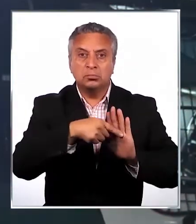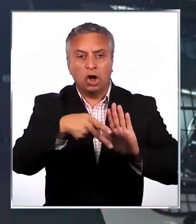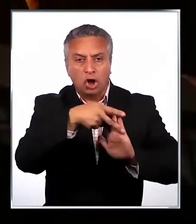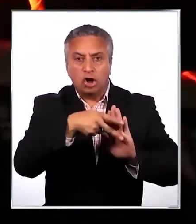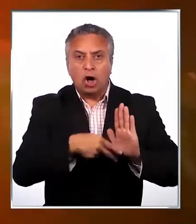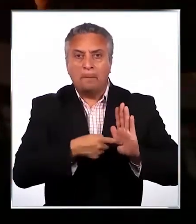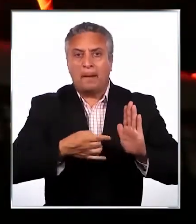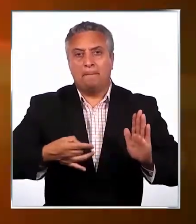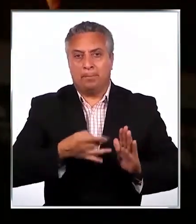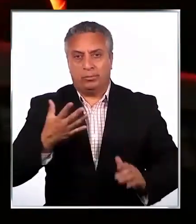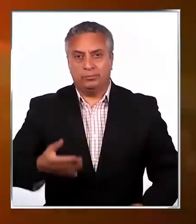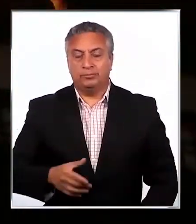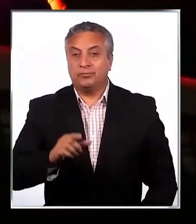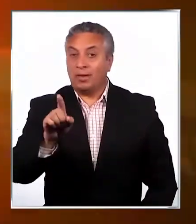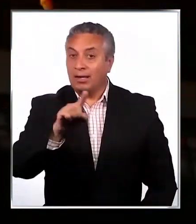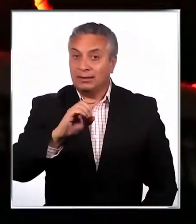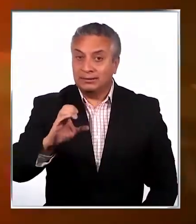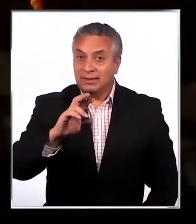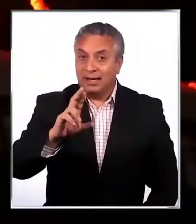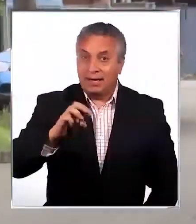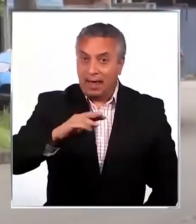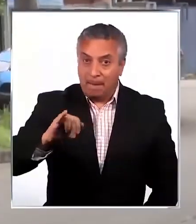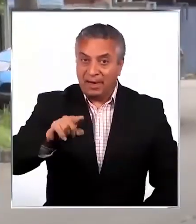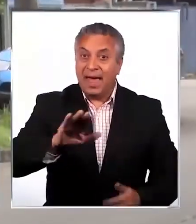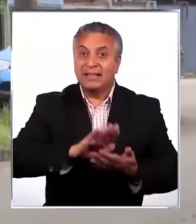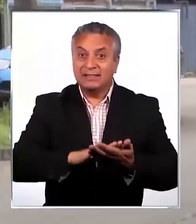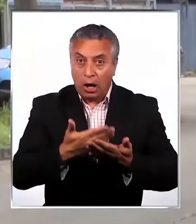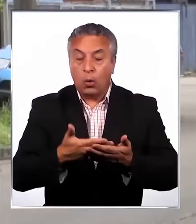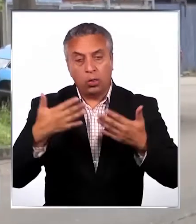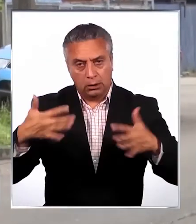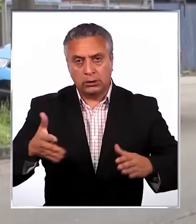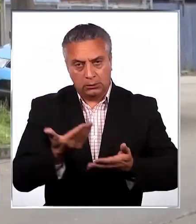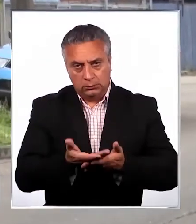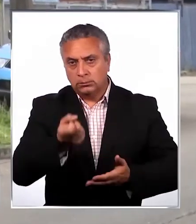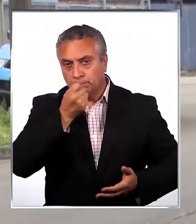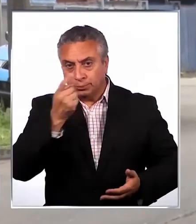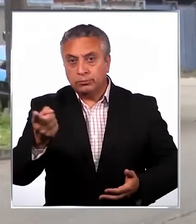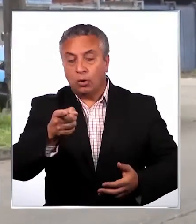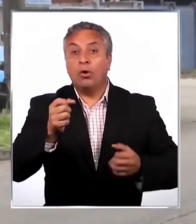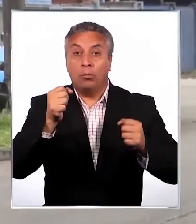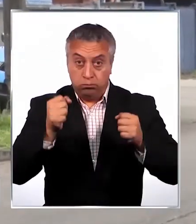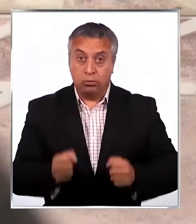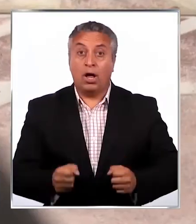la norma. La Seremi de Salud inició sumarios sanitarios y las multas